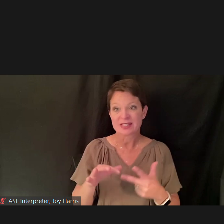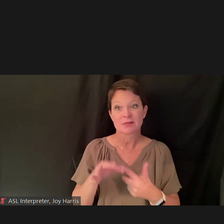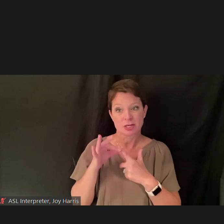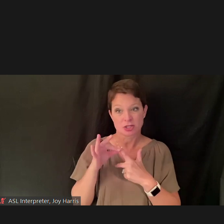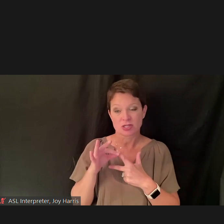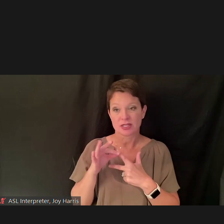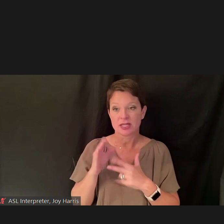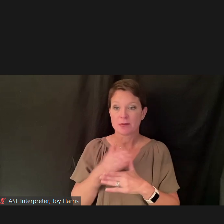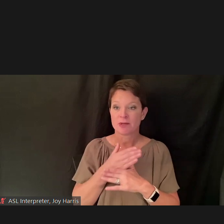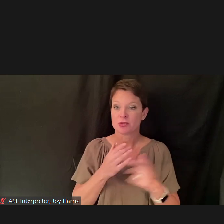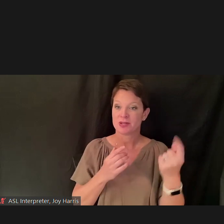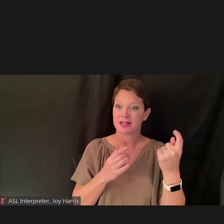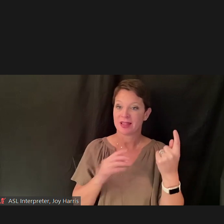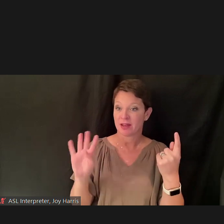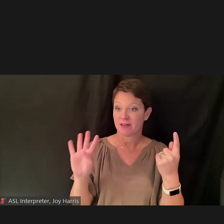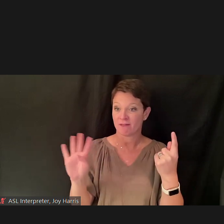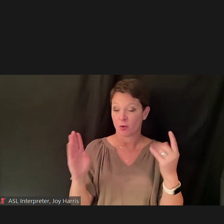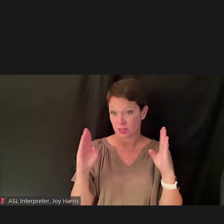la actividad física,